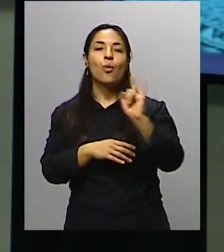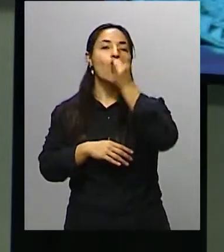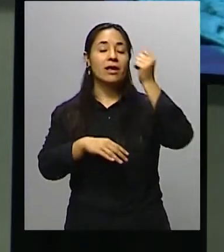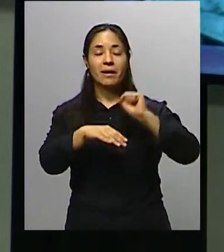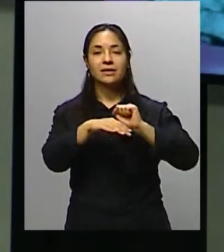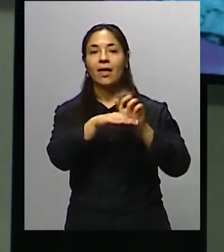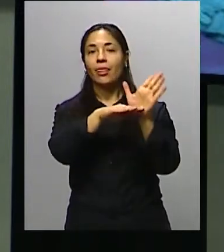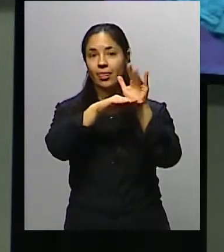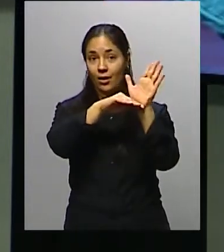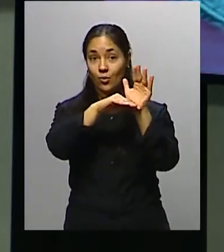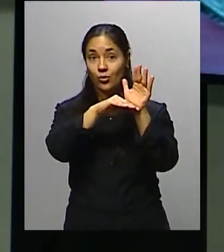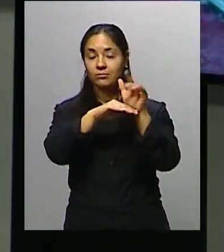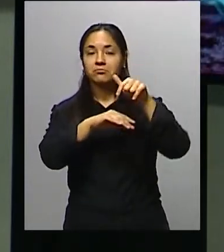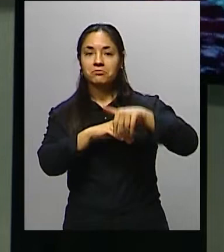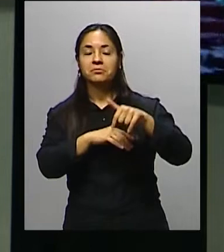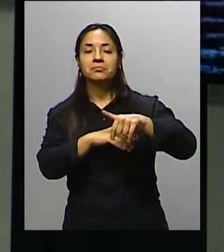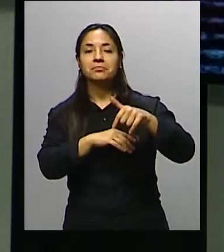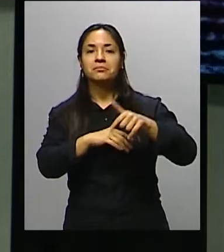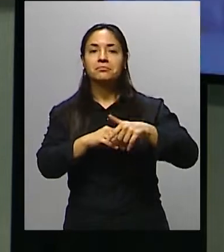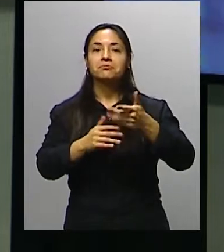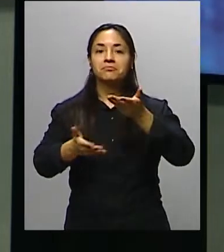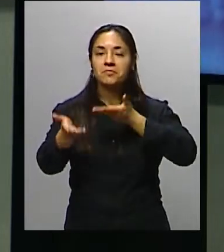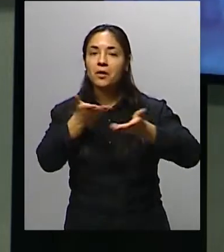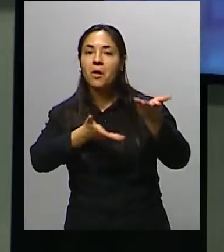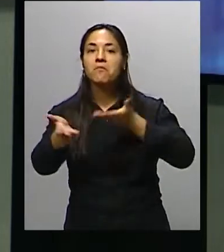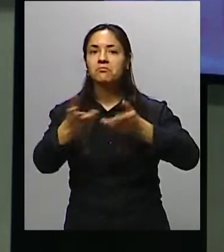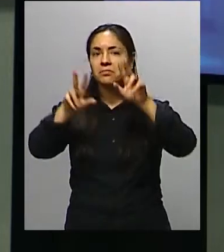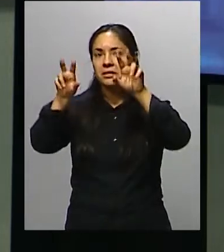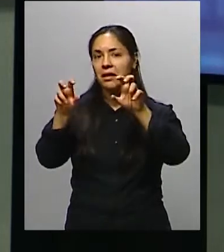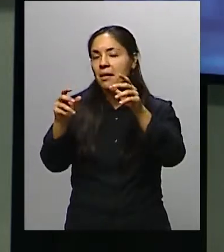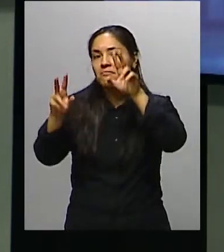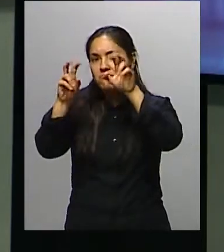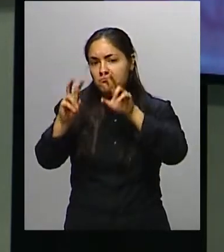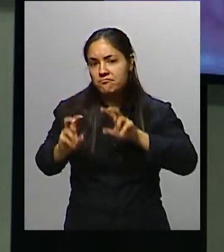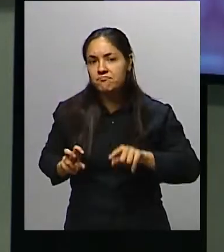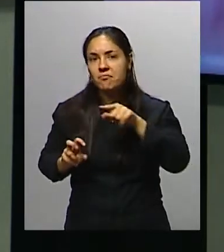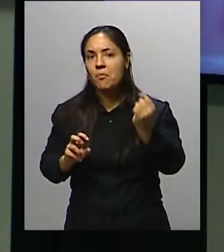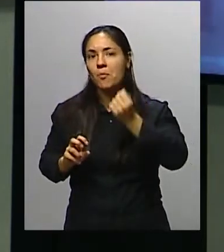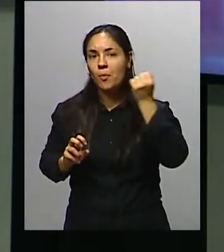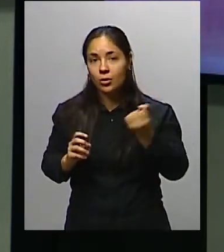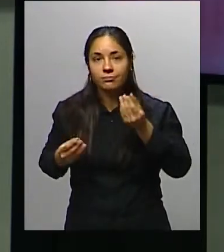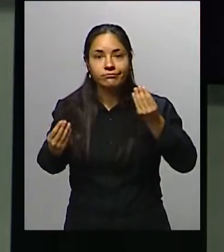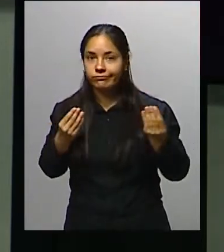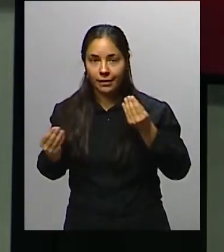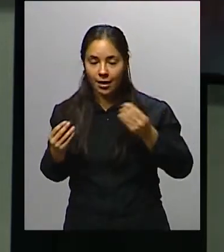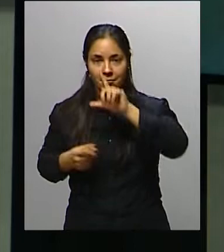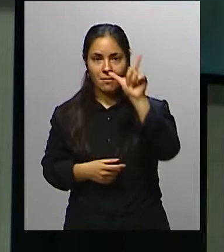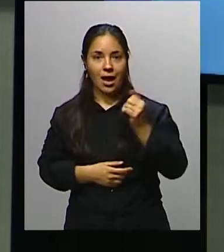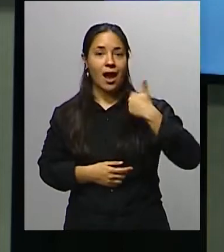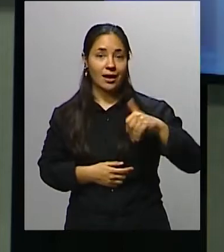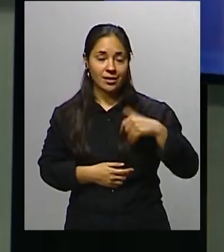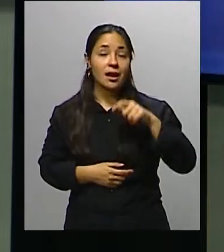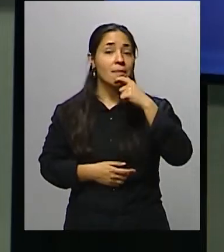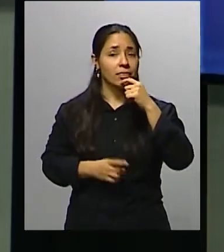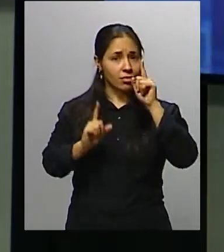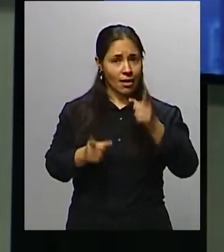para compartir un rato con ustedes. Durante la próxima media hora vamos a analizar uno de los temas importantes para la Argentina, para Mendoza